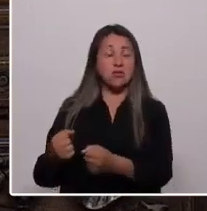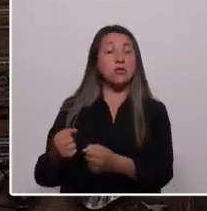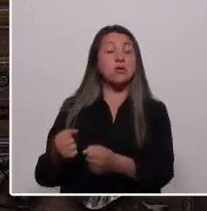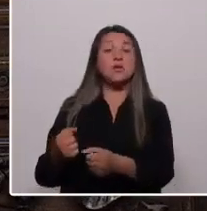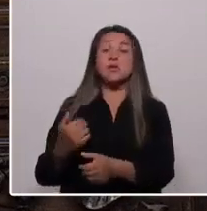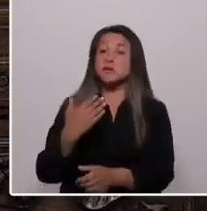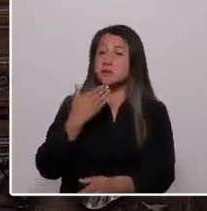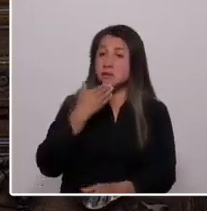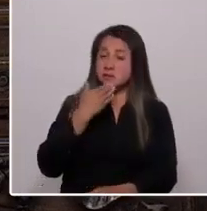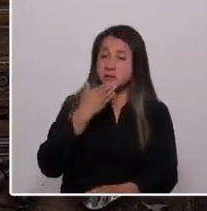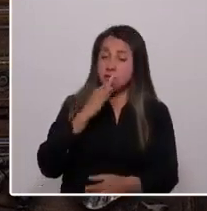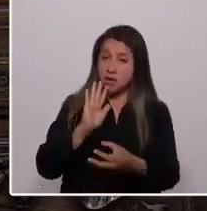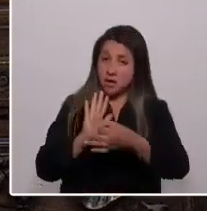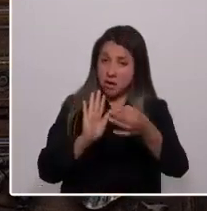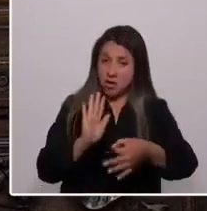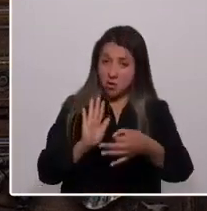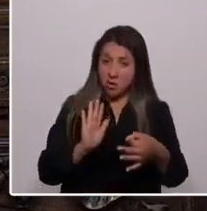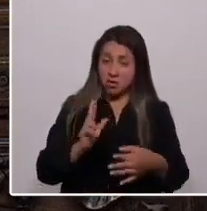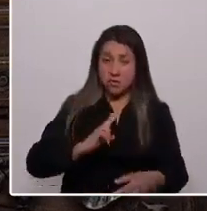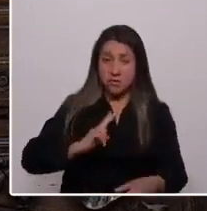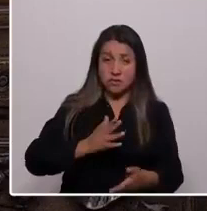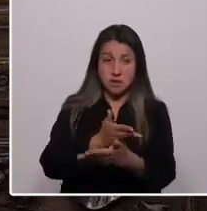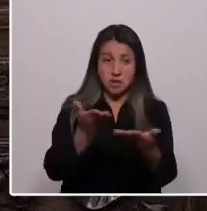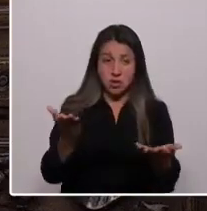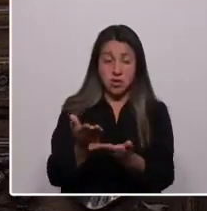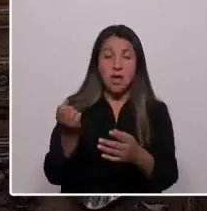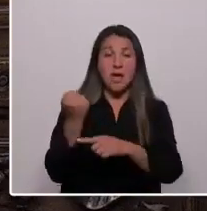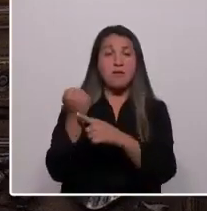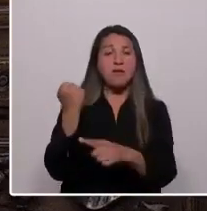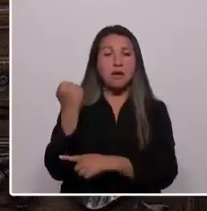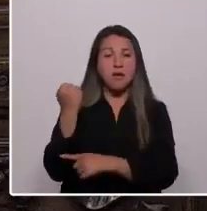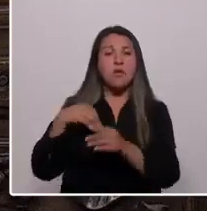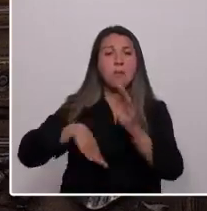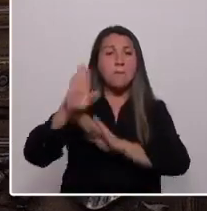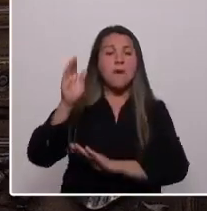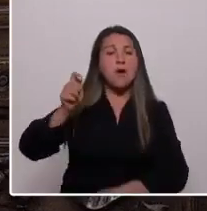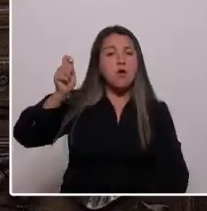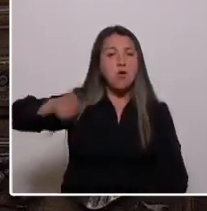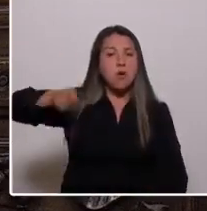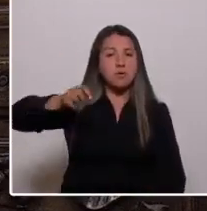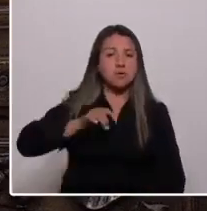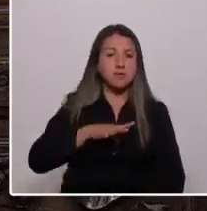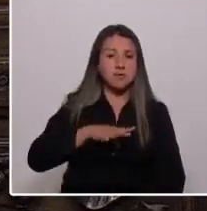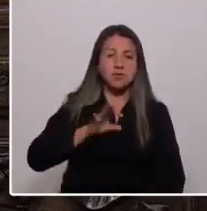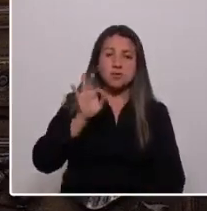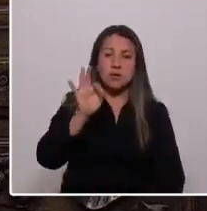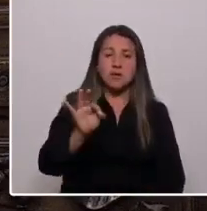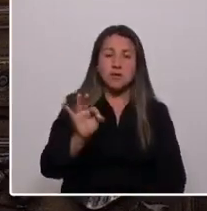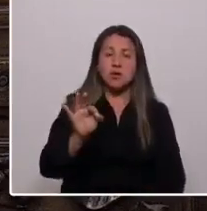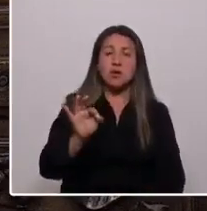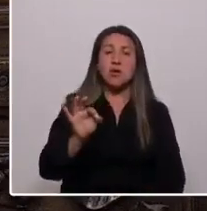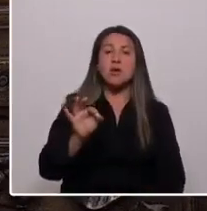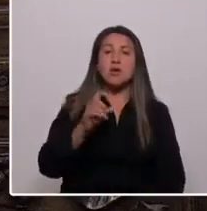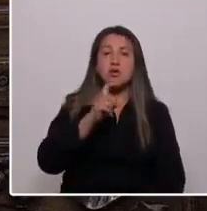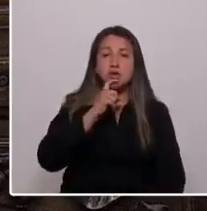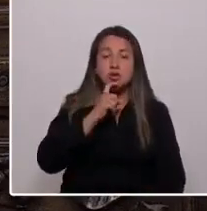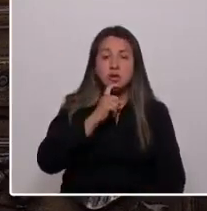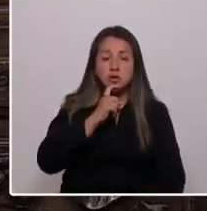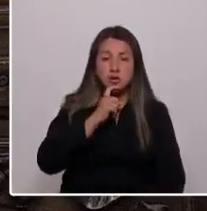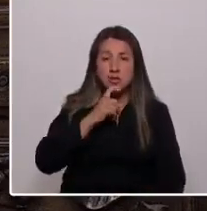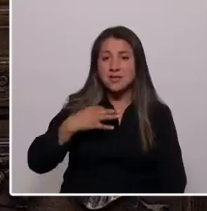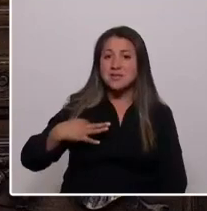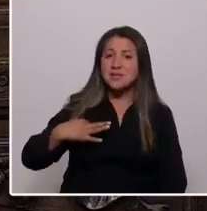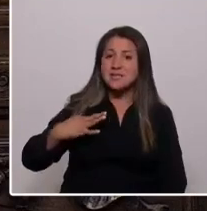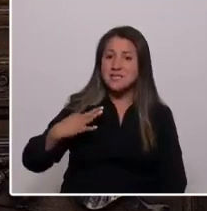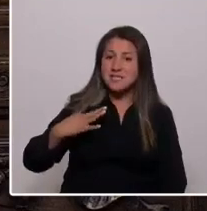a ustedes señores abogado especialmente a los jueces de chile que el código civil es una espectacular